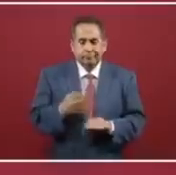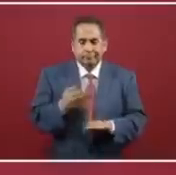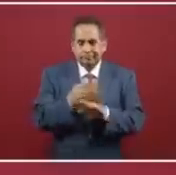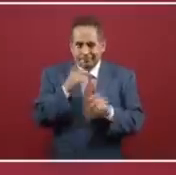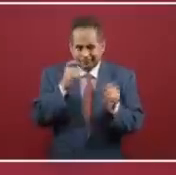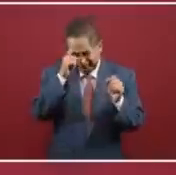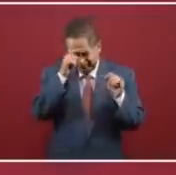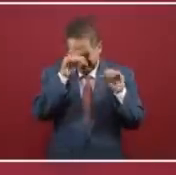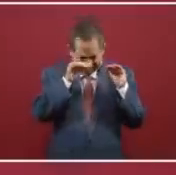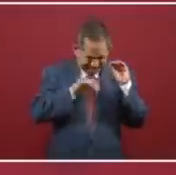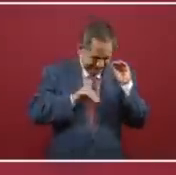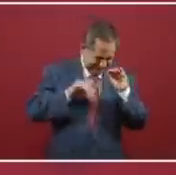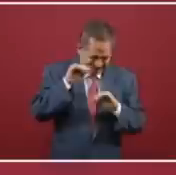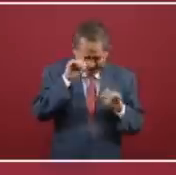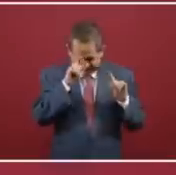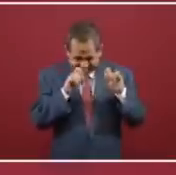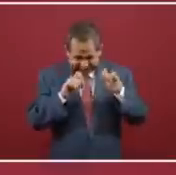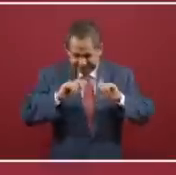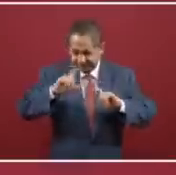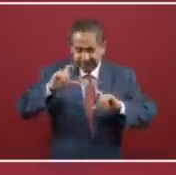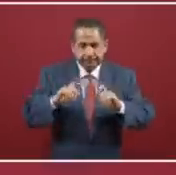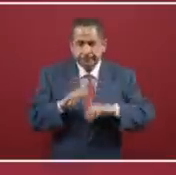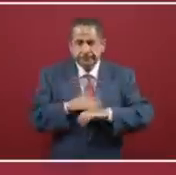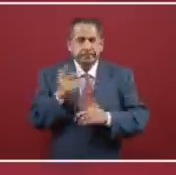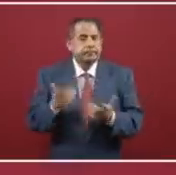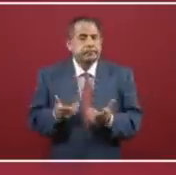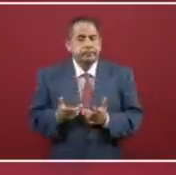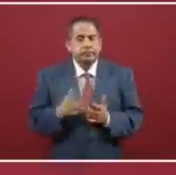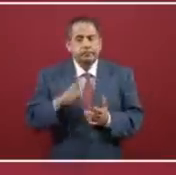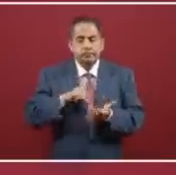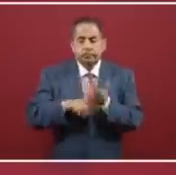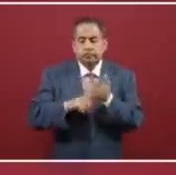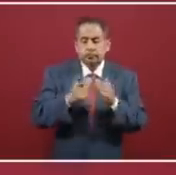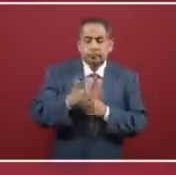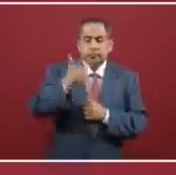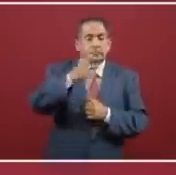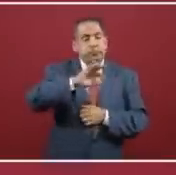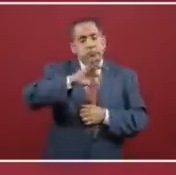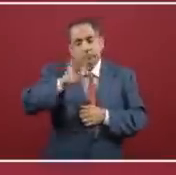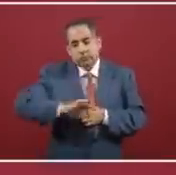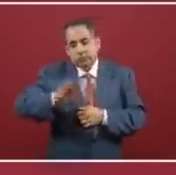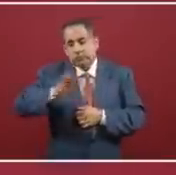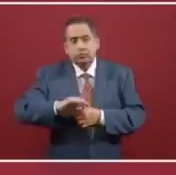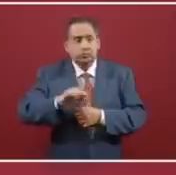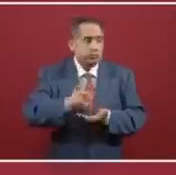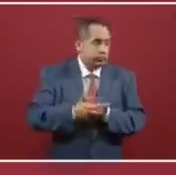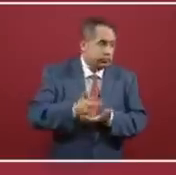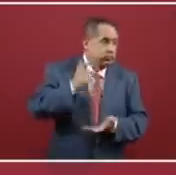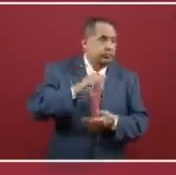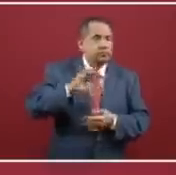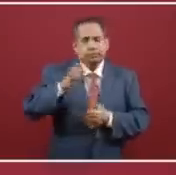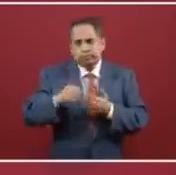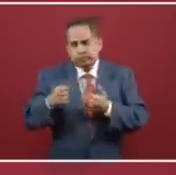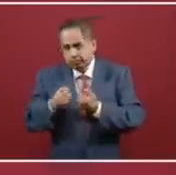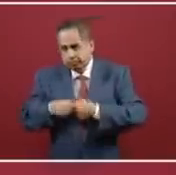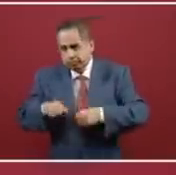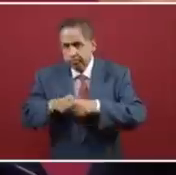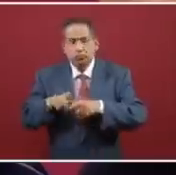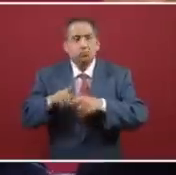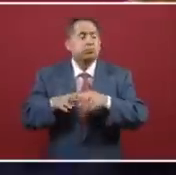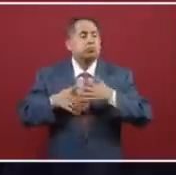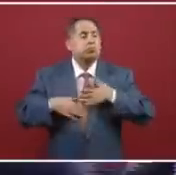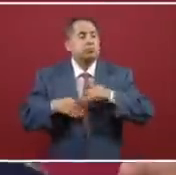muy muy complicado hacerlo porque hay precios de descuento por volumen de pemex y las